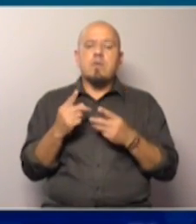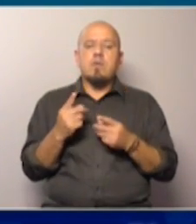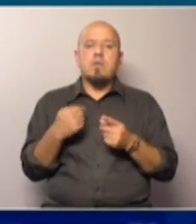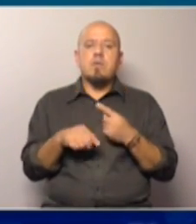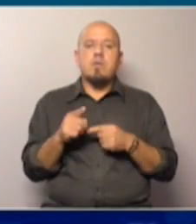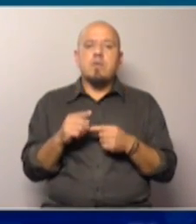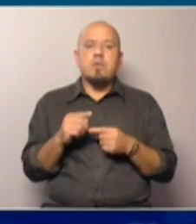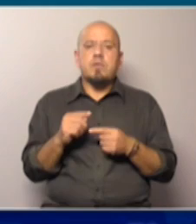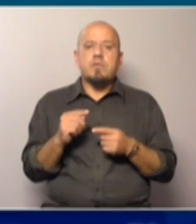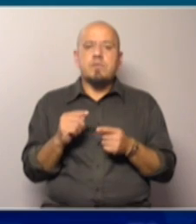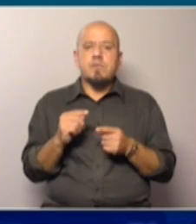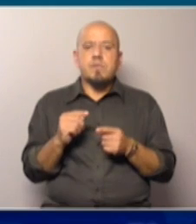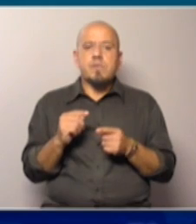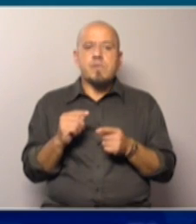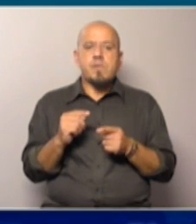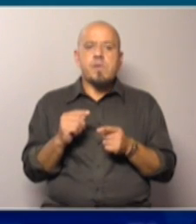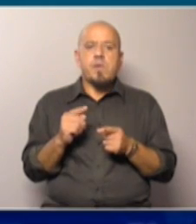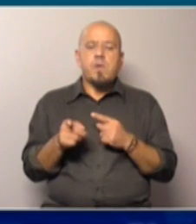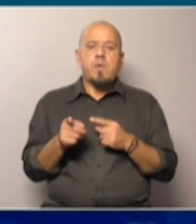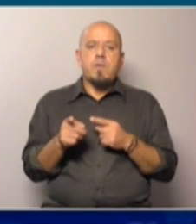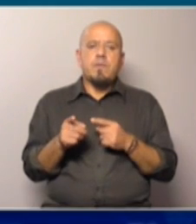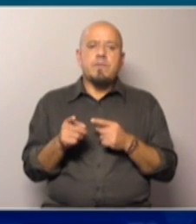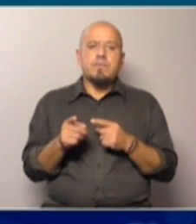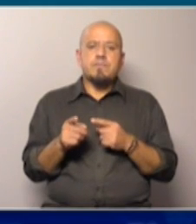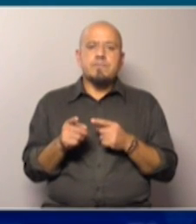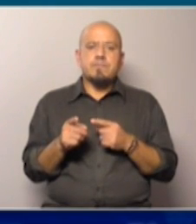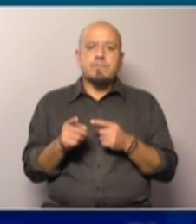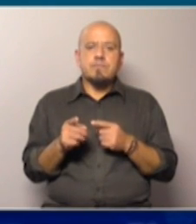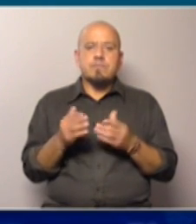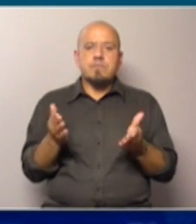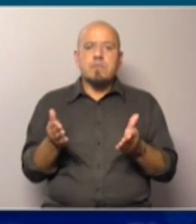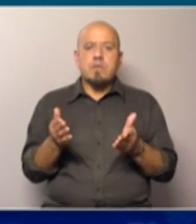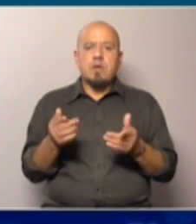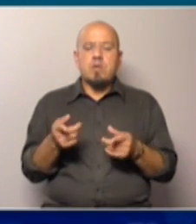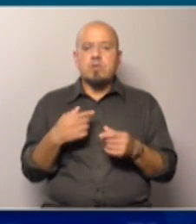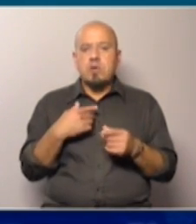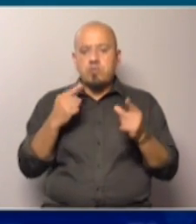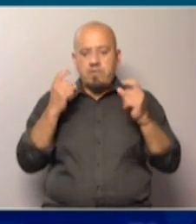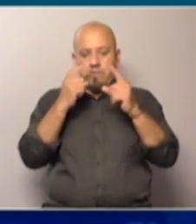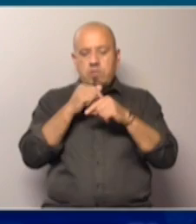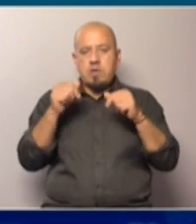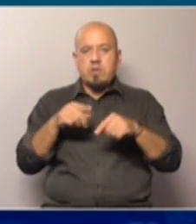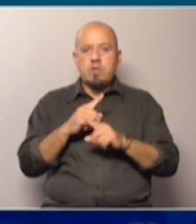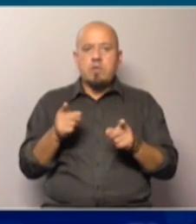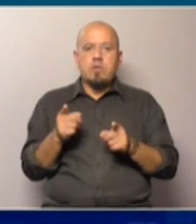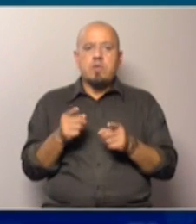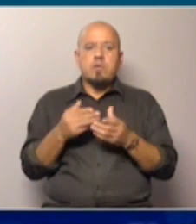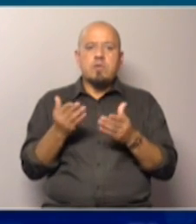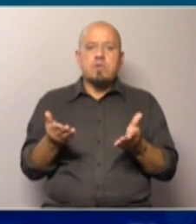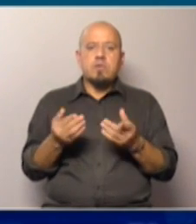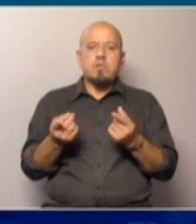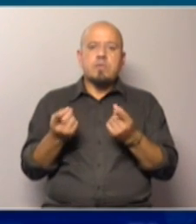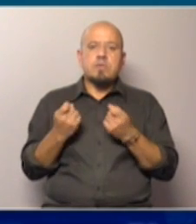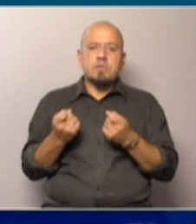pero que esto no sea un, efectivamente un obstáculo para la vacunación, algo que es tan